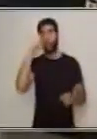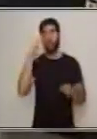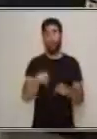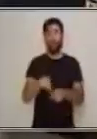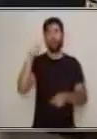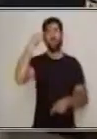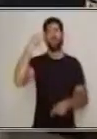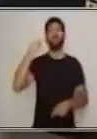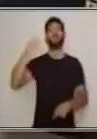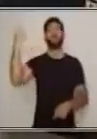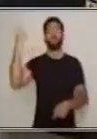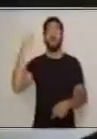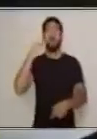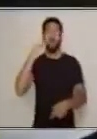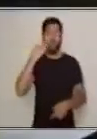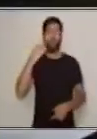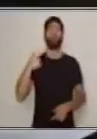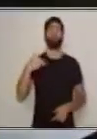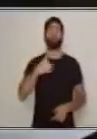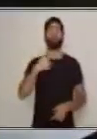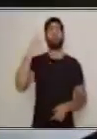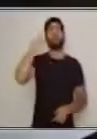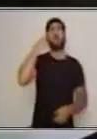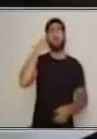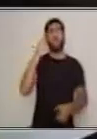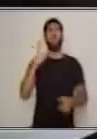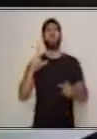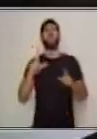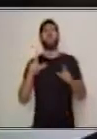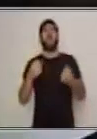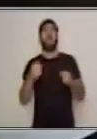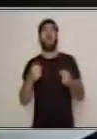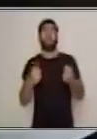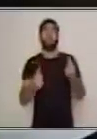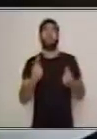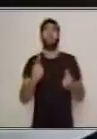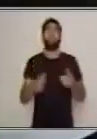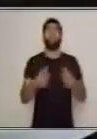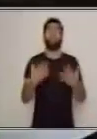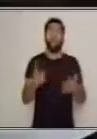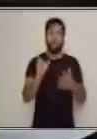tratar de pensar qué podemos elaborar para este mes, ¿de acuerdo?